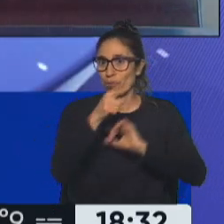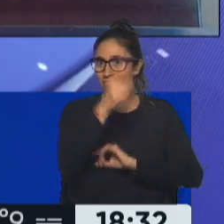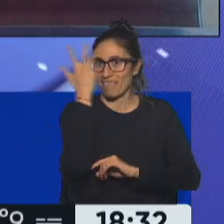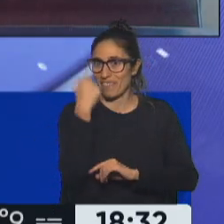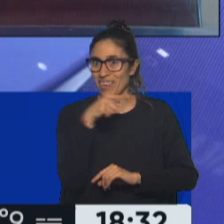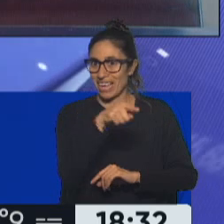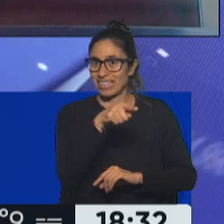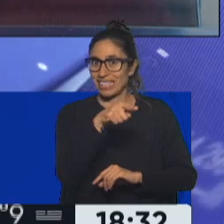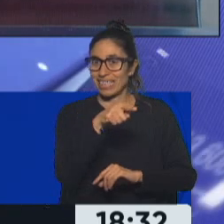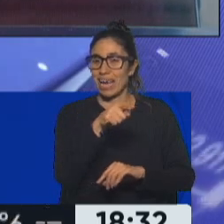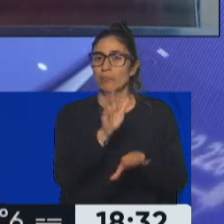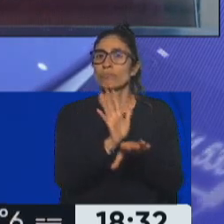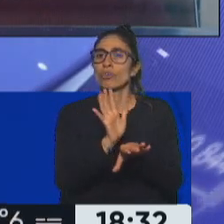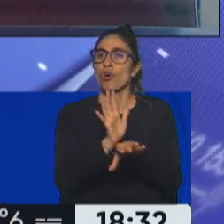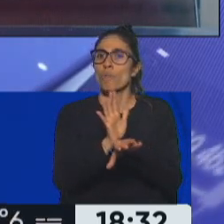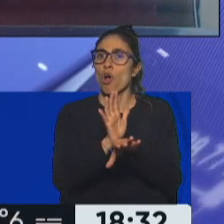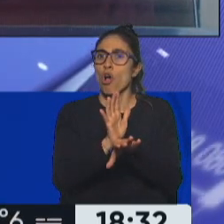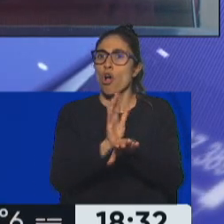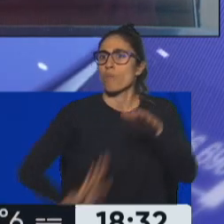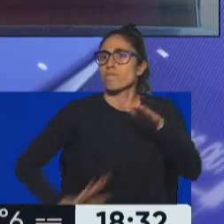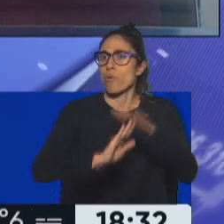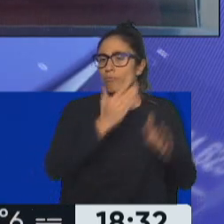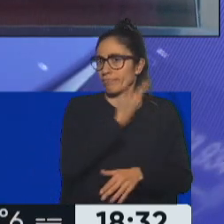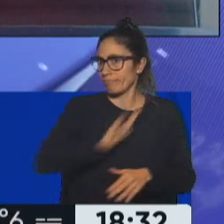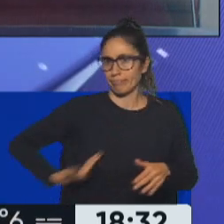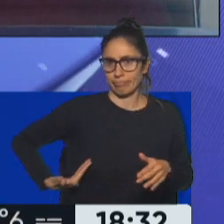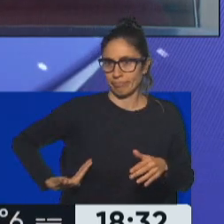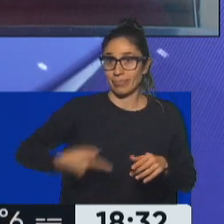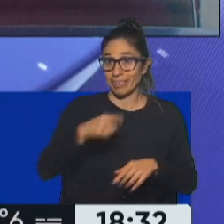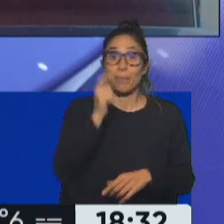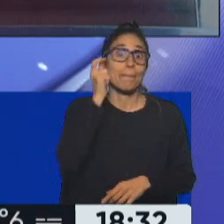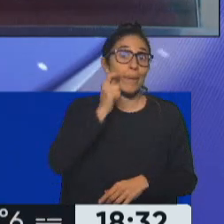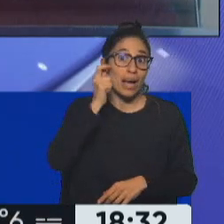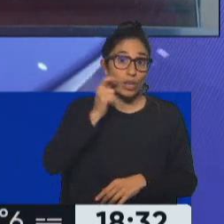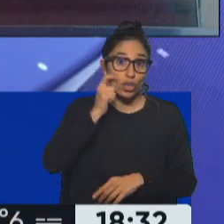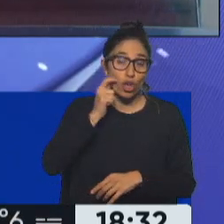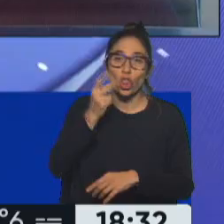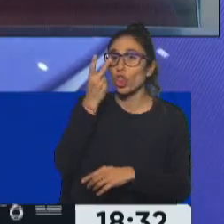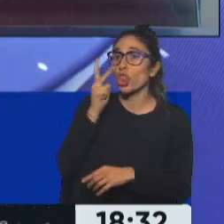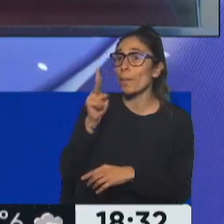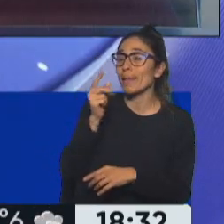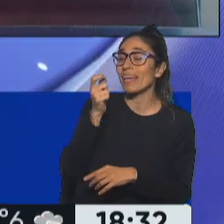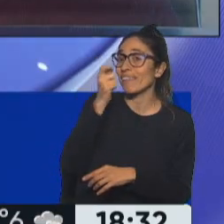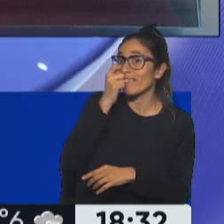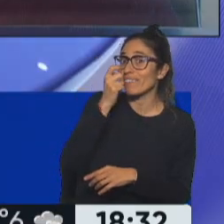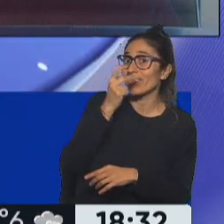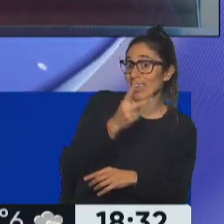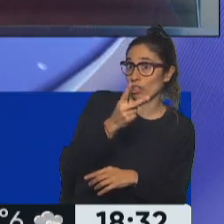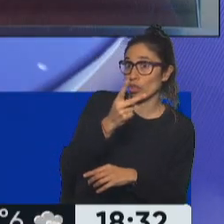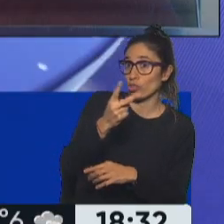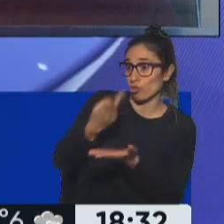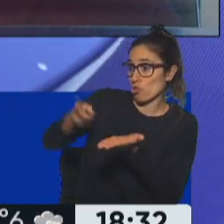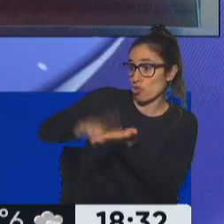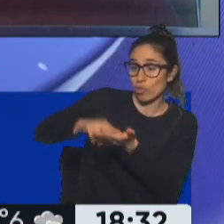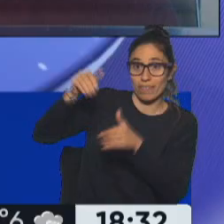Sí. Y esto hace que el presidente de la República, en este caso Macron, que fue reelecto en el 2022, tenga la potestad de